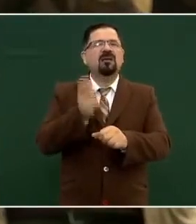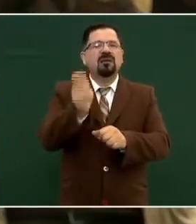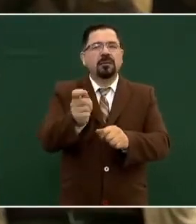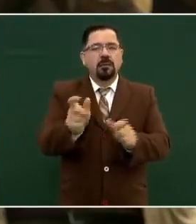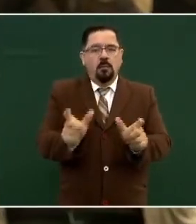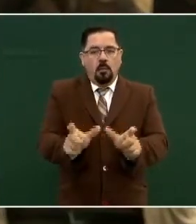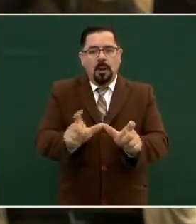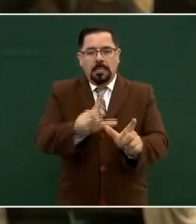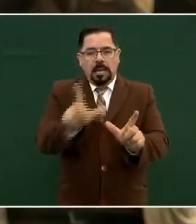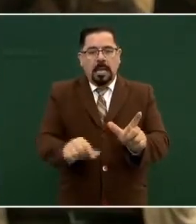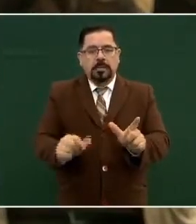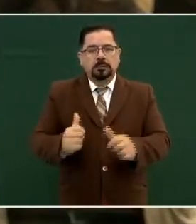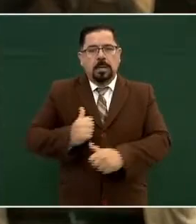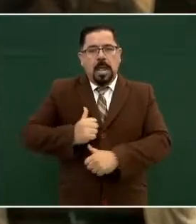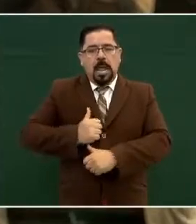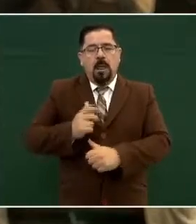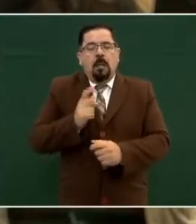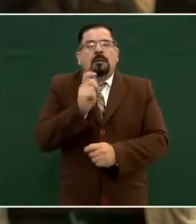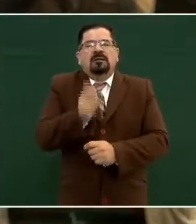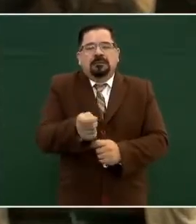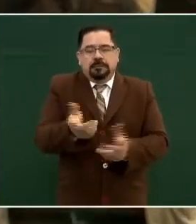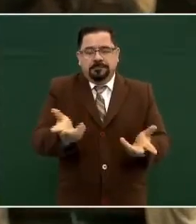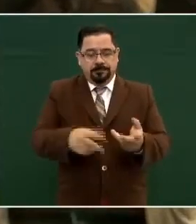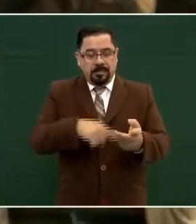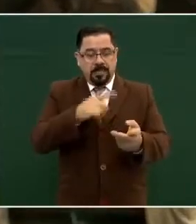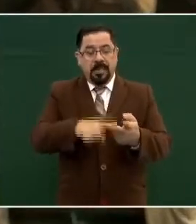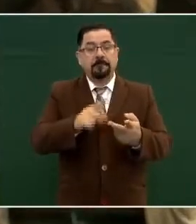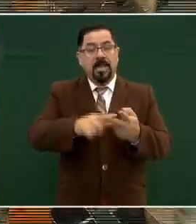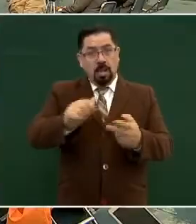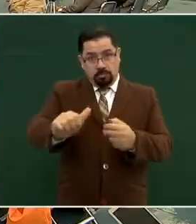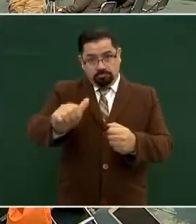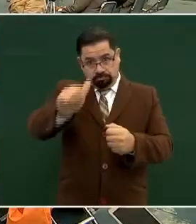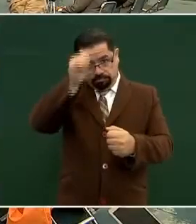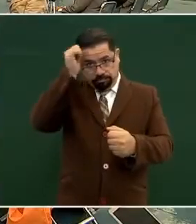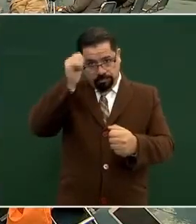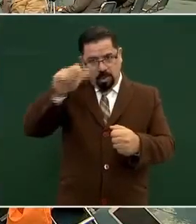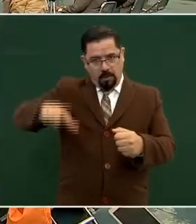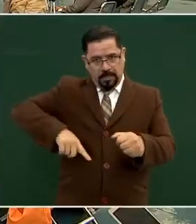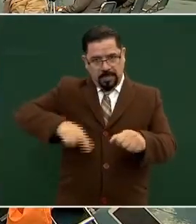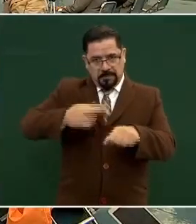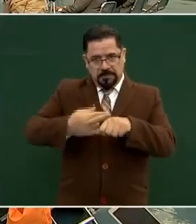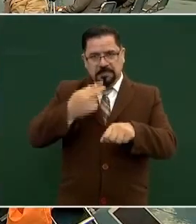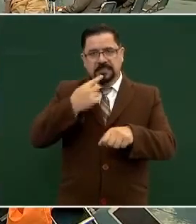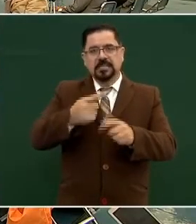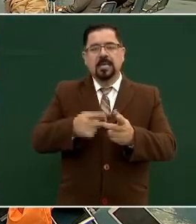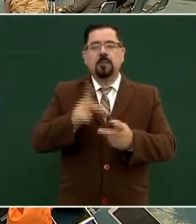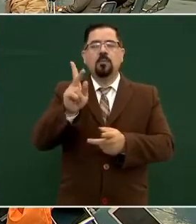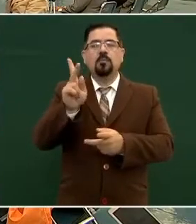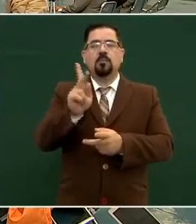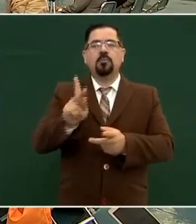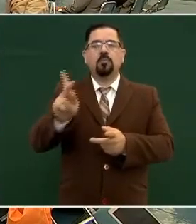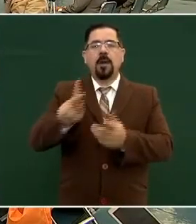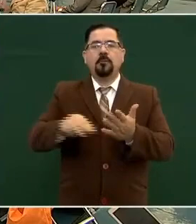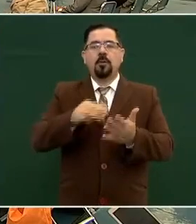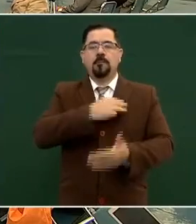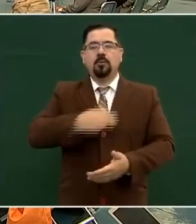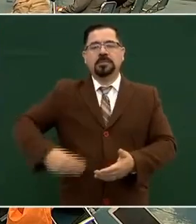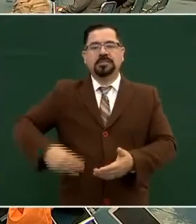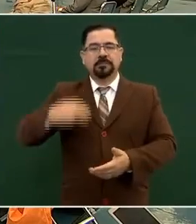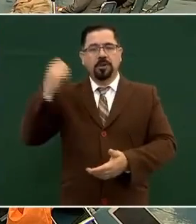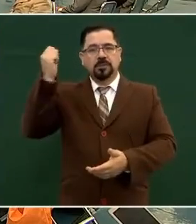estar. También comentaba el gobernador que se va a pedir que San Luis Río Colorado se incluya en los municipios